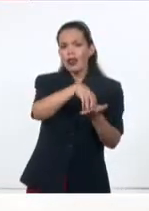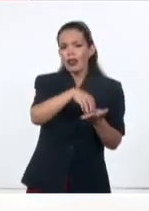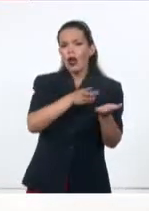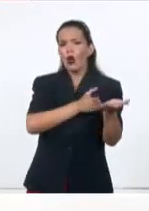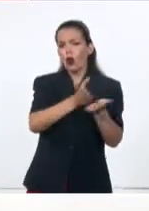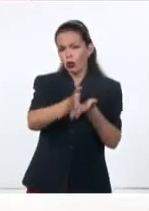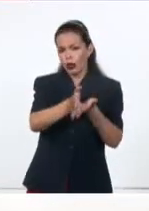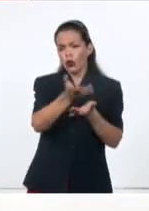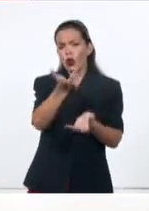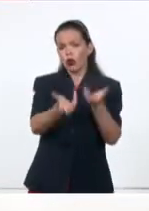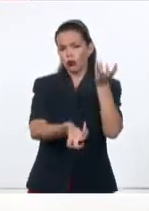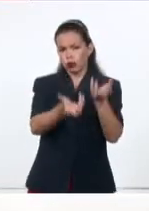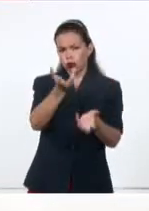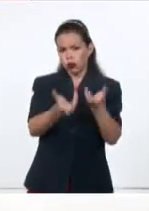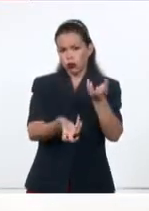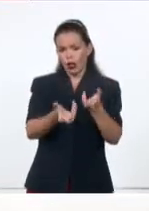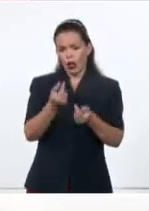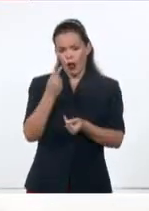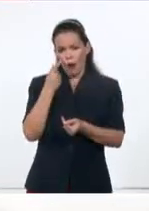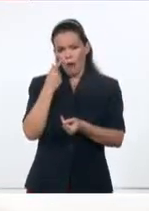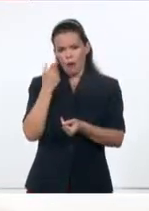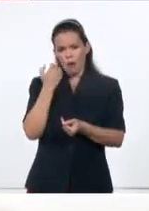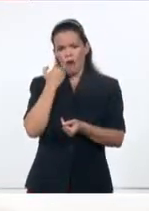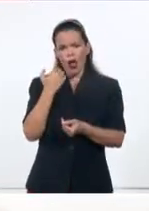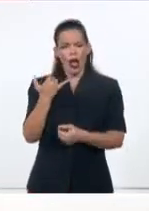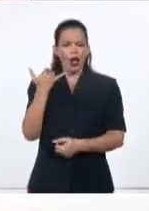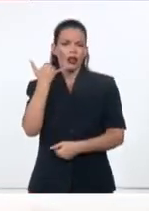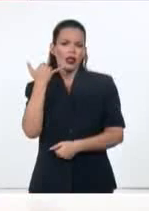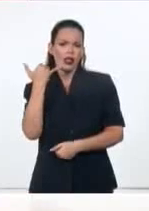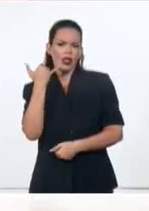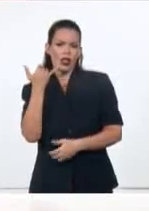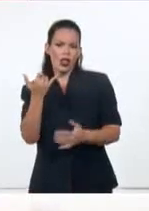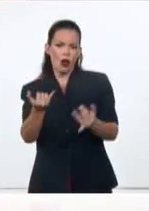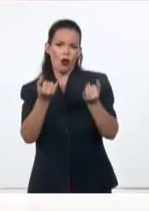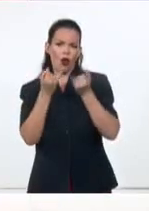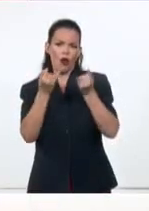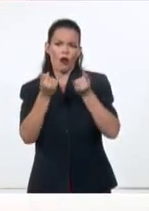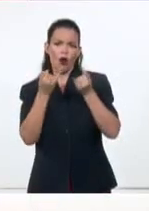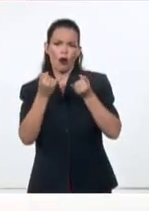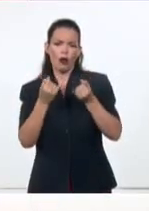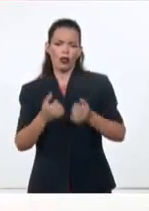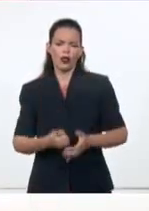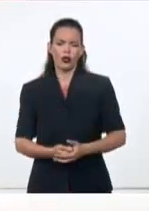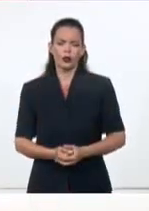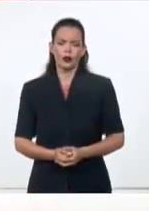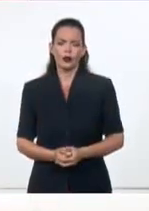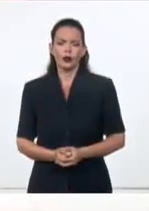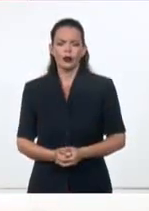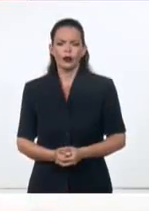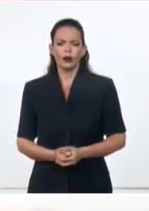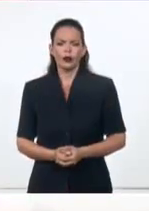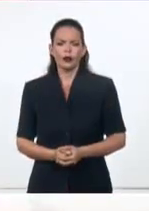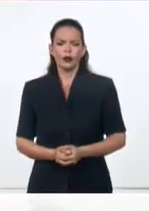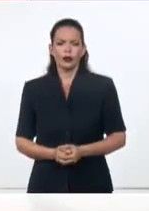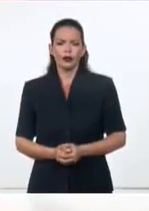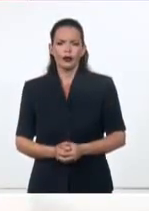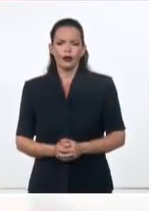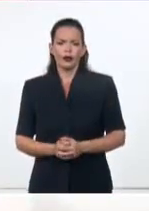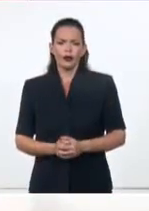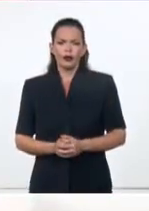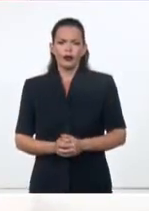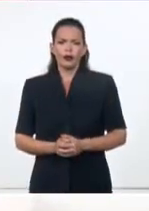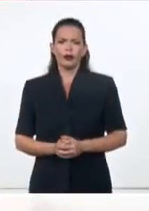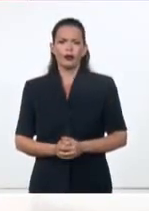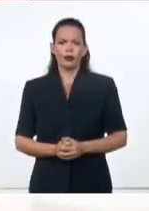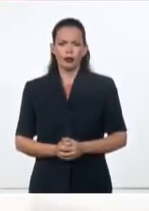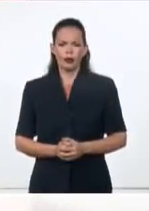preocupantes. Pero para conocer detalles, tenemos vía telefónica a nuestro corresponsal Emilio Rodríguez de Radio Mayarí. Cuéntanos, Emilio, se habla de cierto control